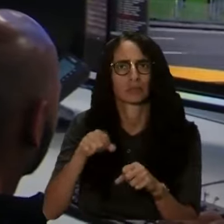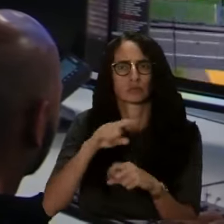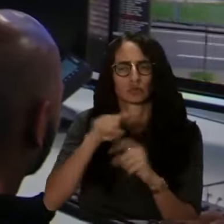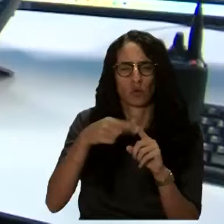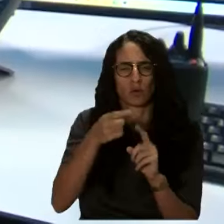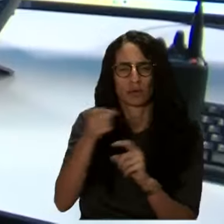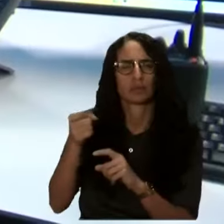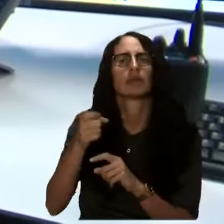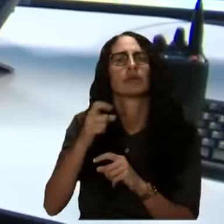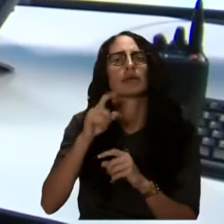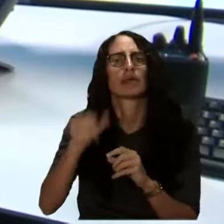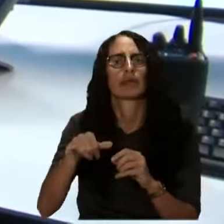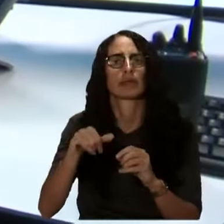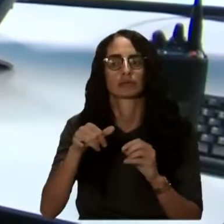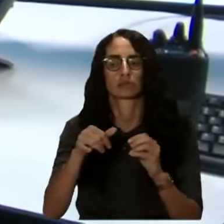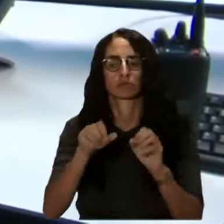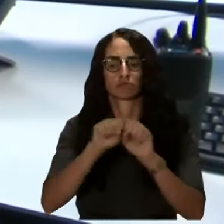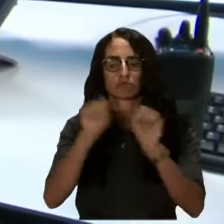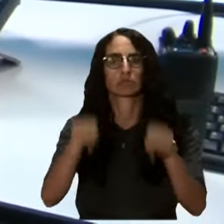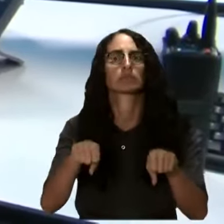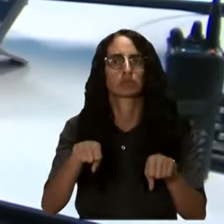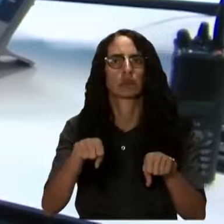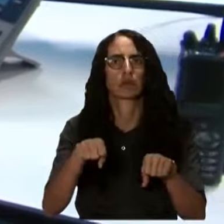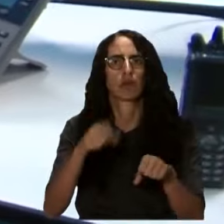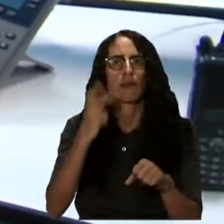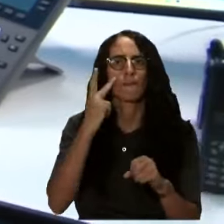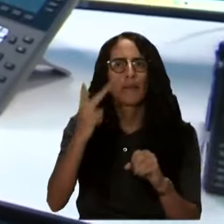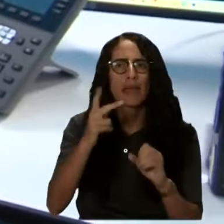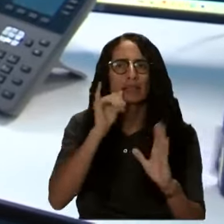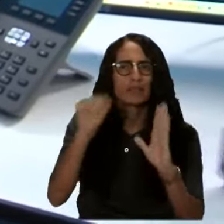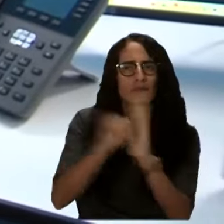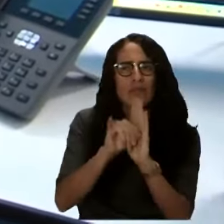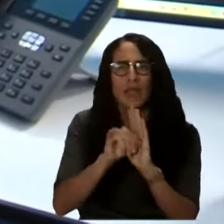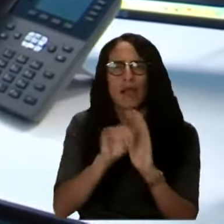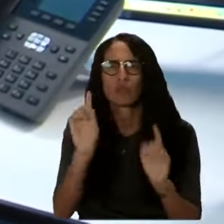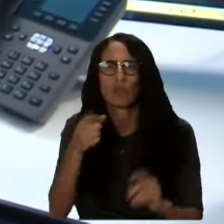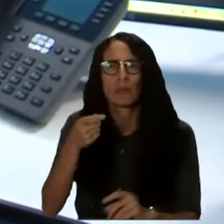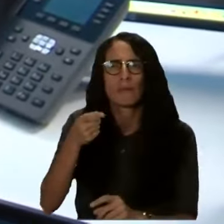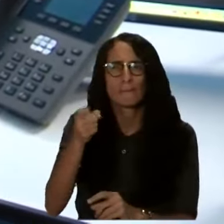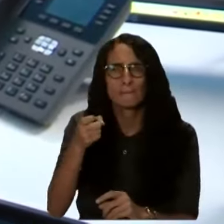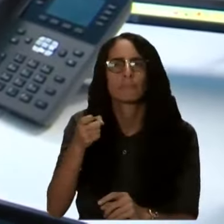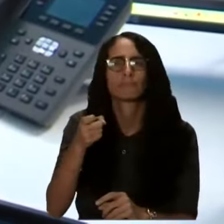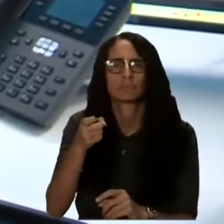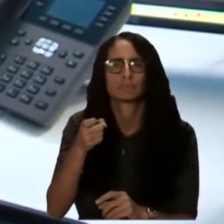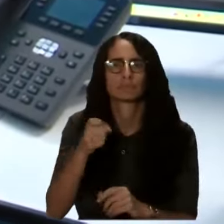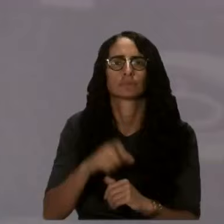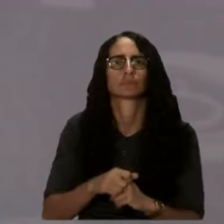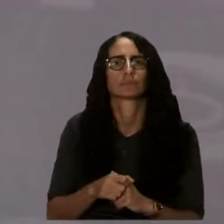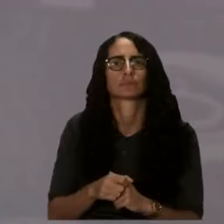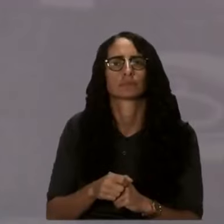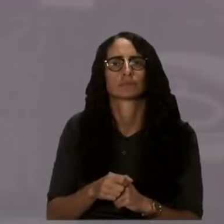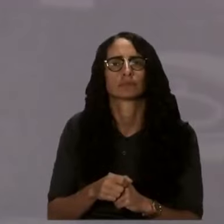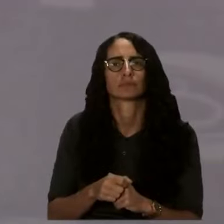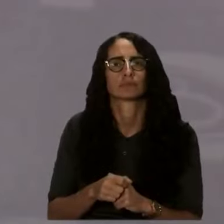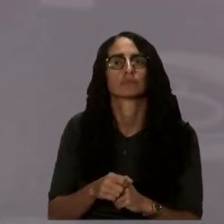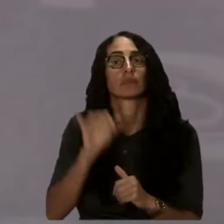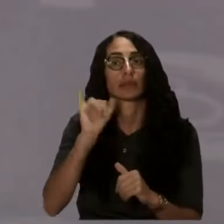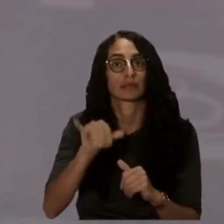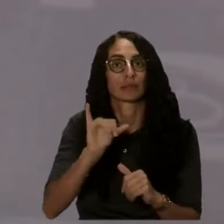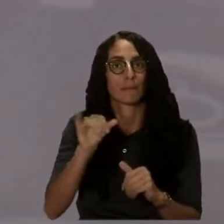herramienta tecnológica para detectar disparos y mejorar el tiempo de respuesta de las autoridades y va a